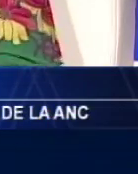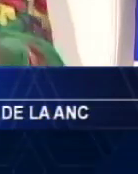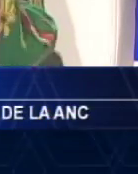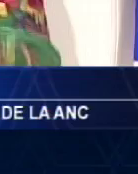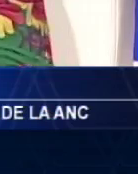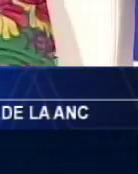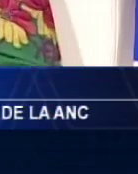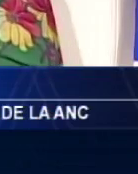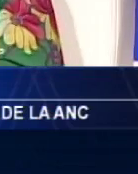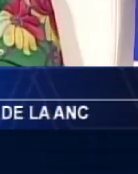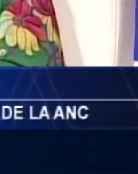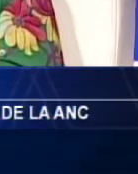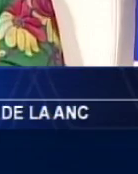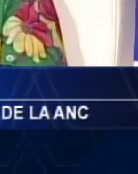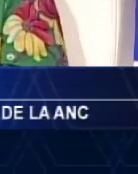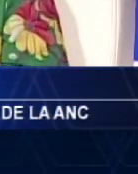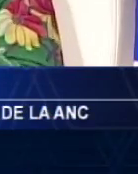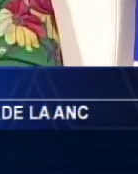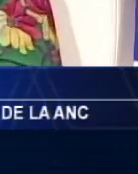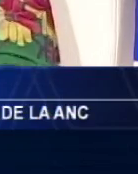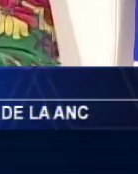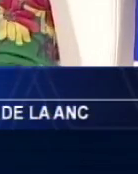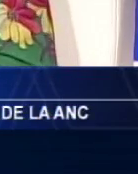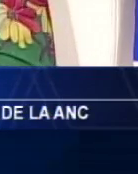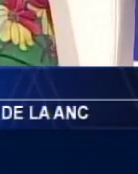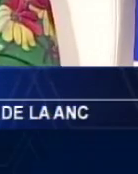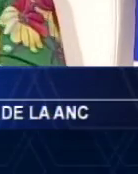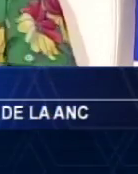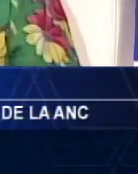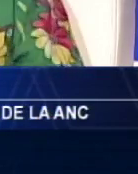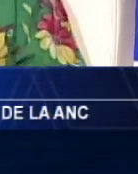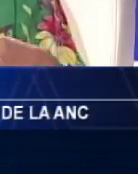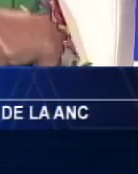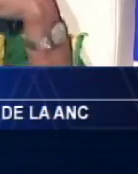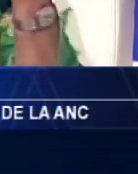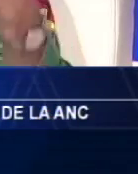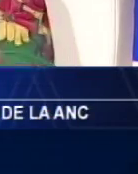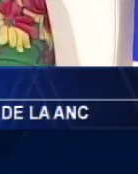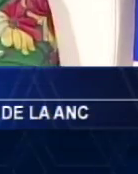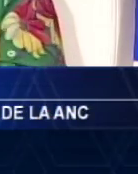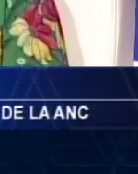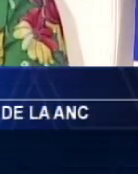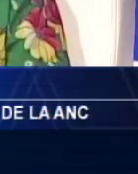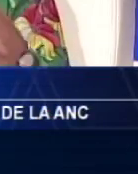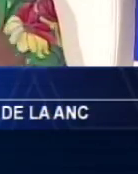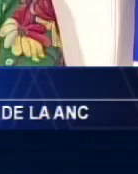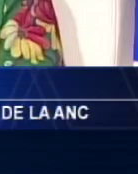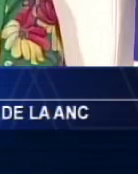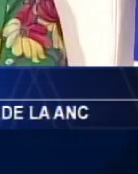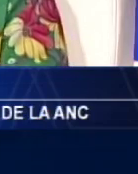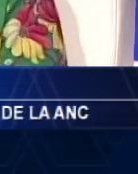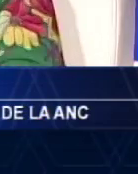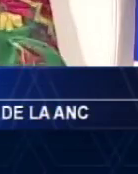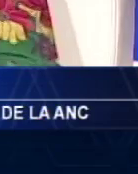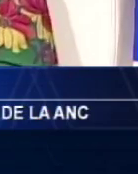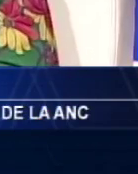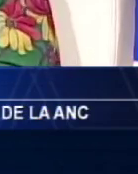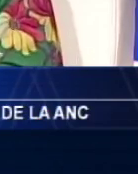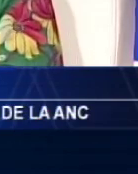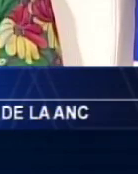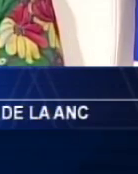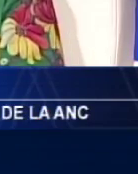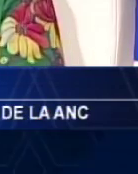planteado superar esta crisis económica sin que esto implique irnos a arrodillar apoyar a los designios de las